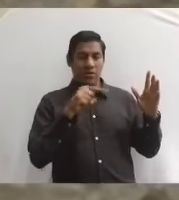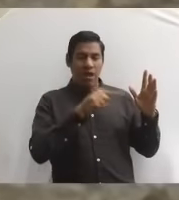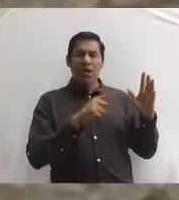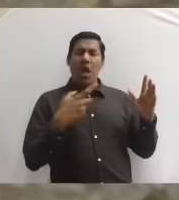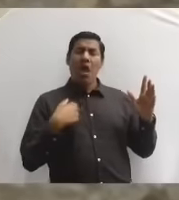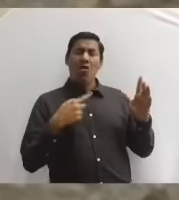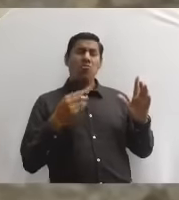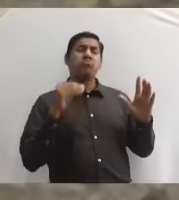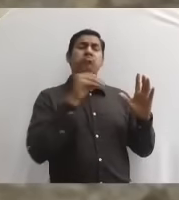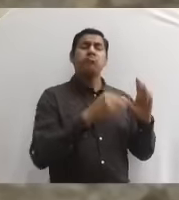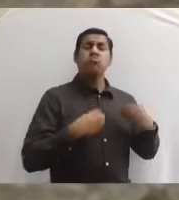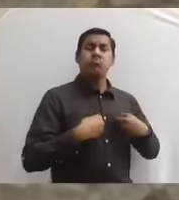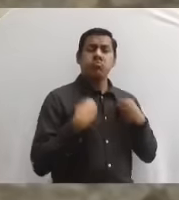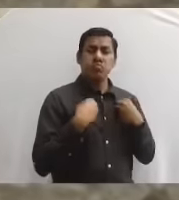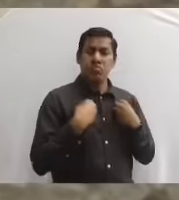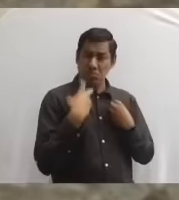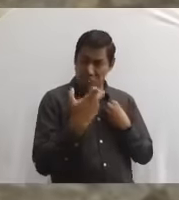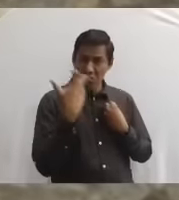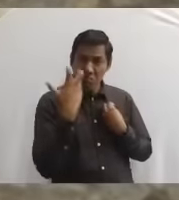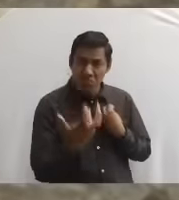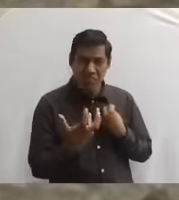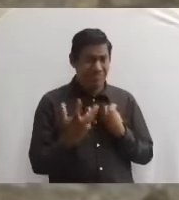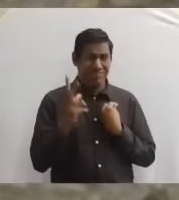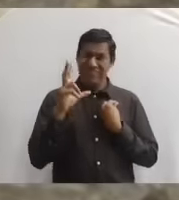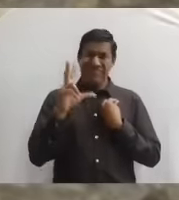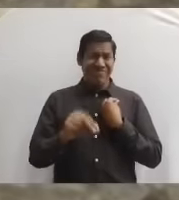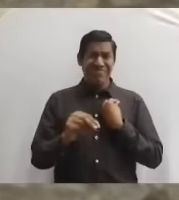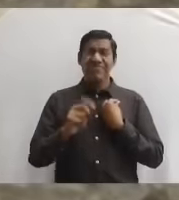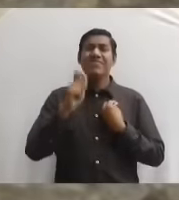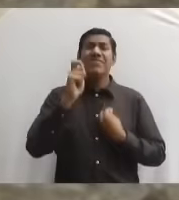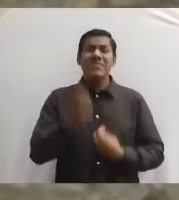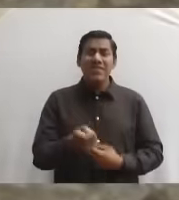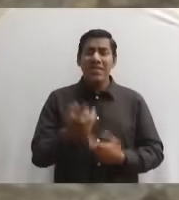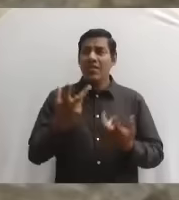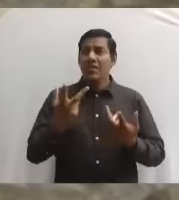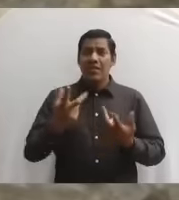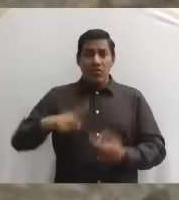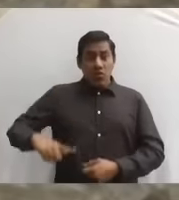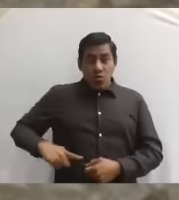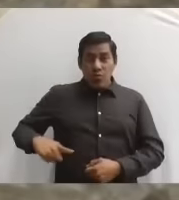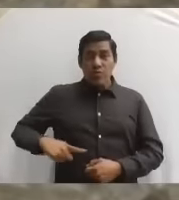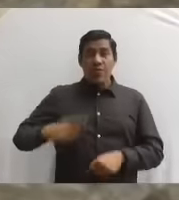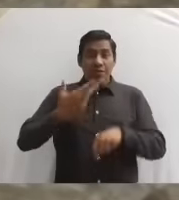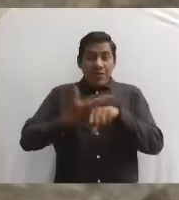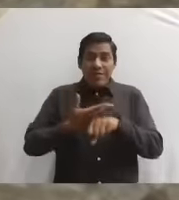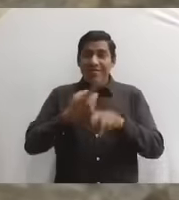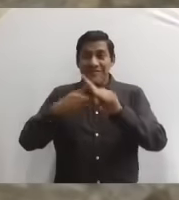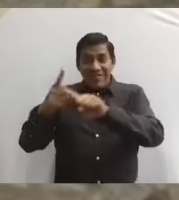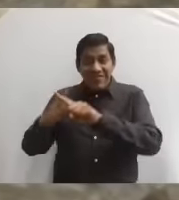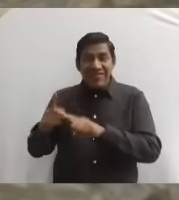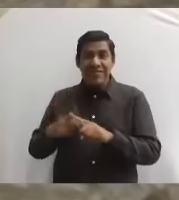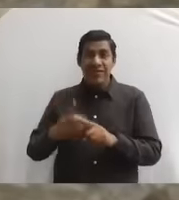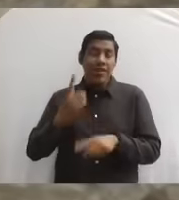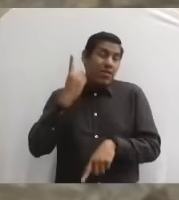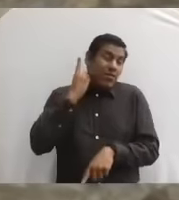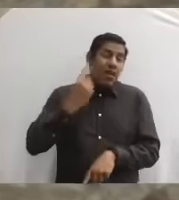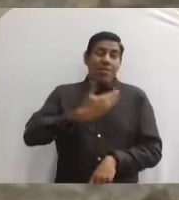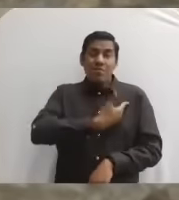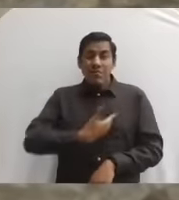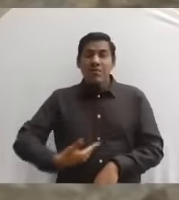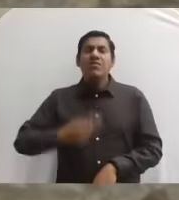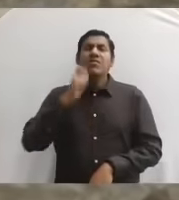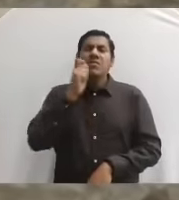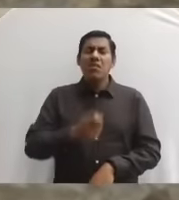El gobierno debe vivir en la justa medianía. Nosotros no somos de esos gobernantes que